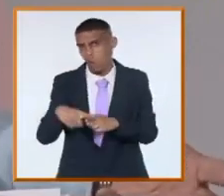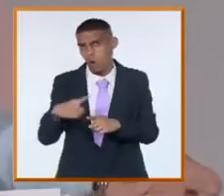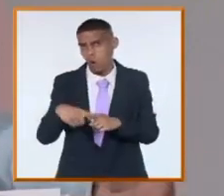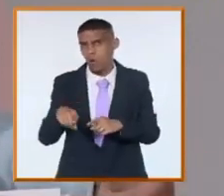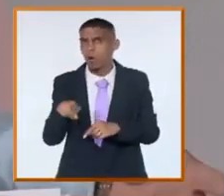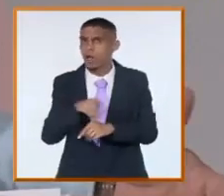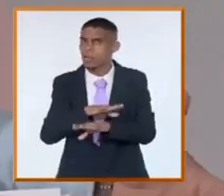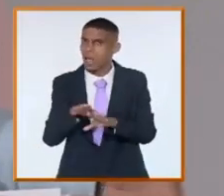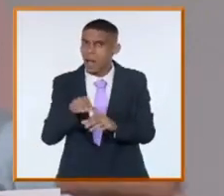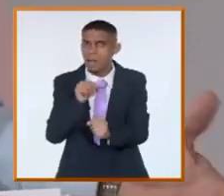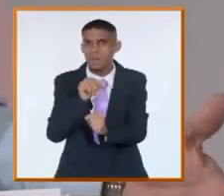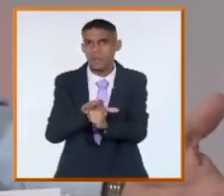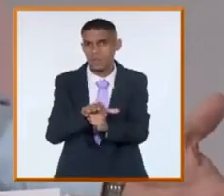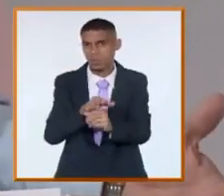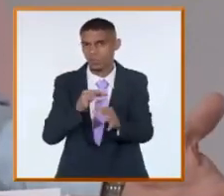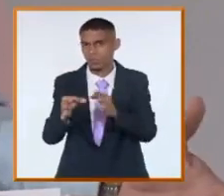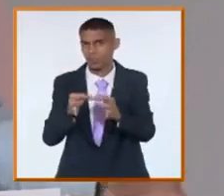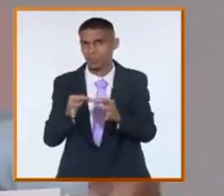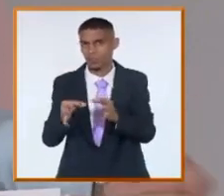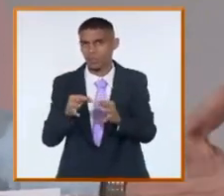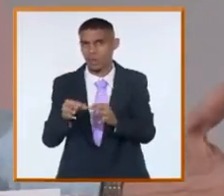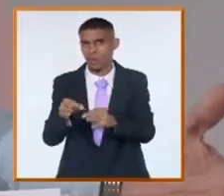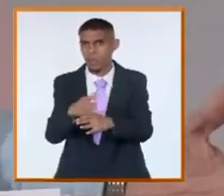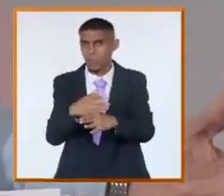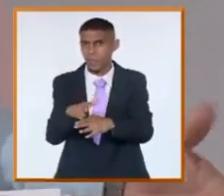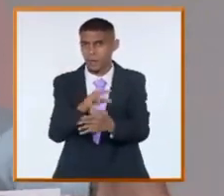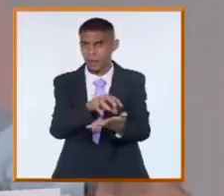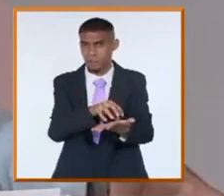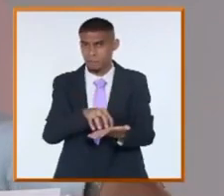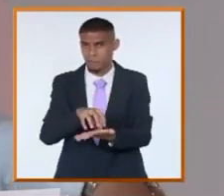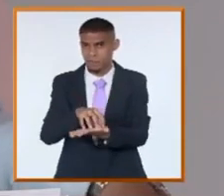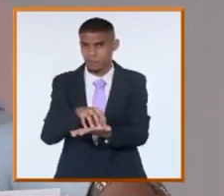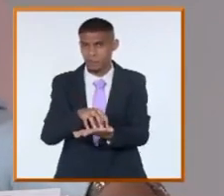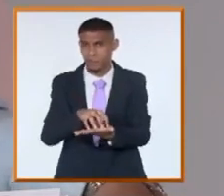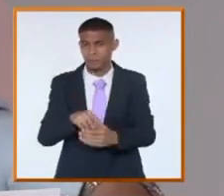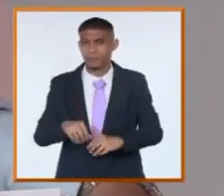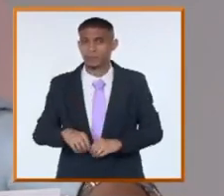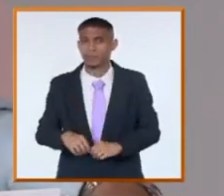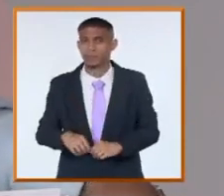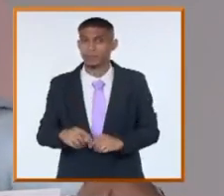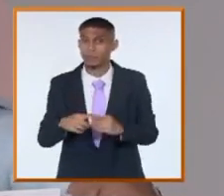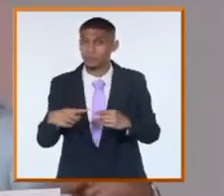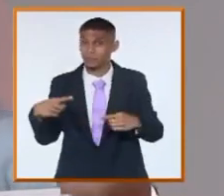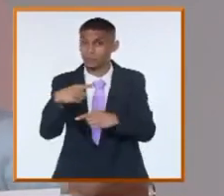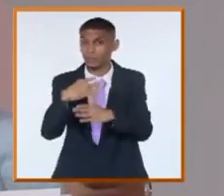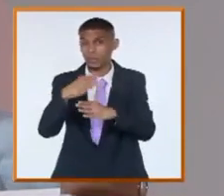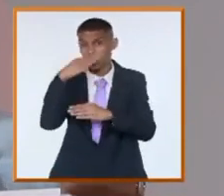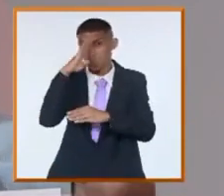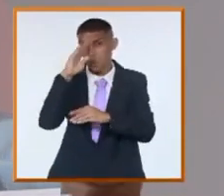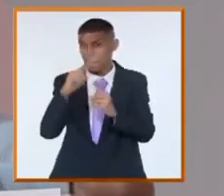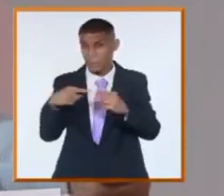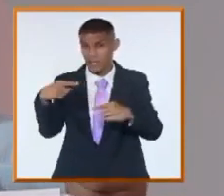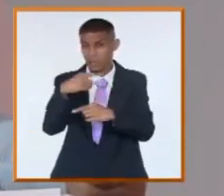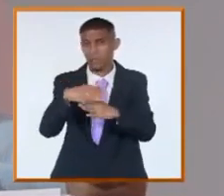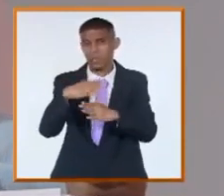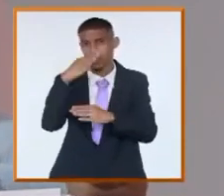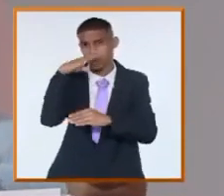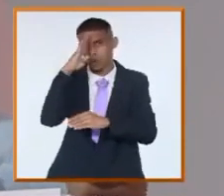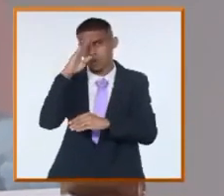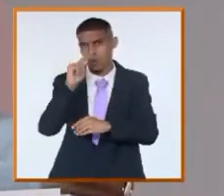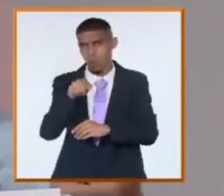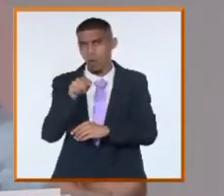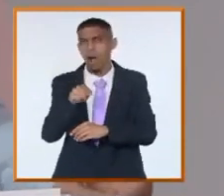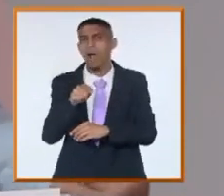sea ha llevado un ordenamiento diferente en cada uno de estos lugares fundamentalmente en Santiago en en la en